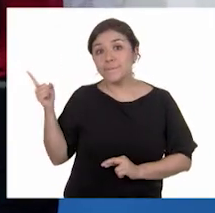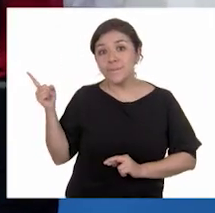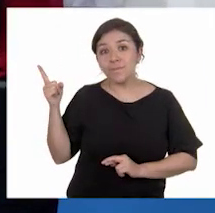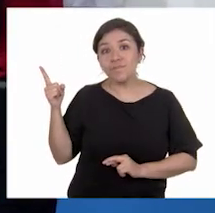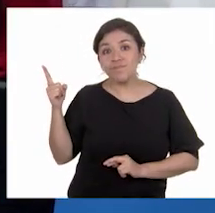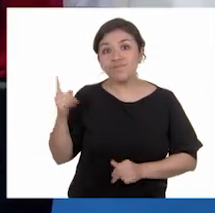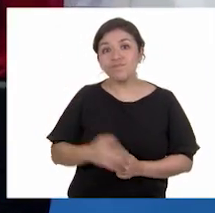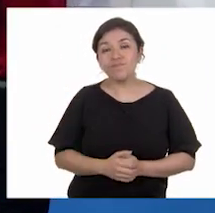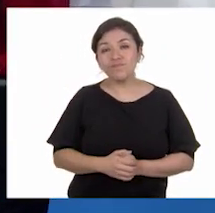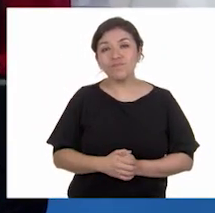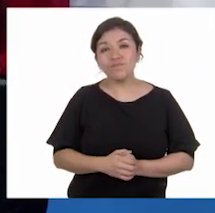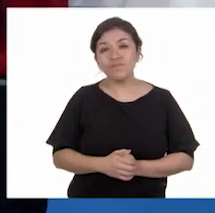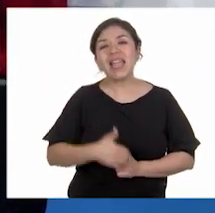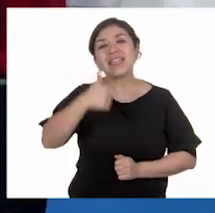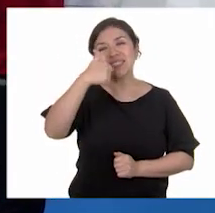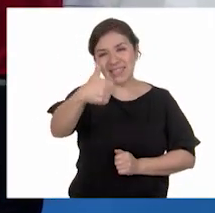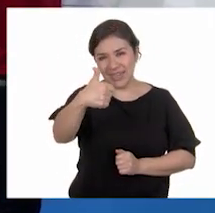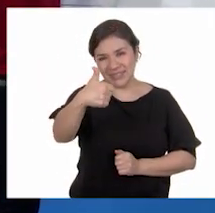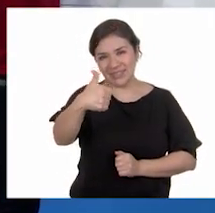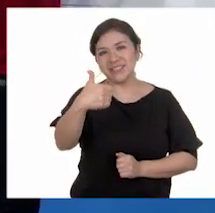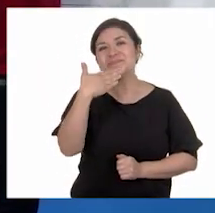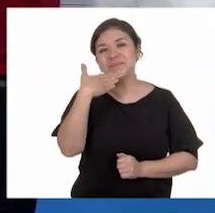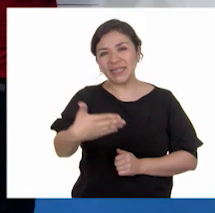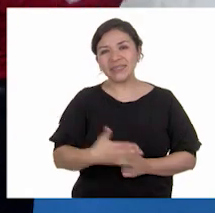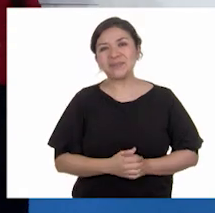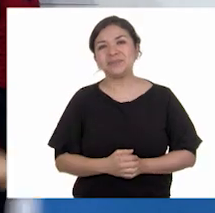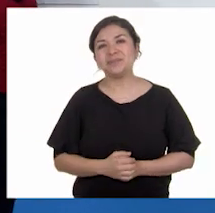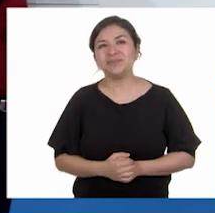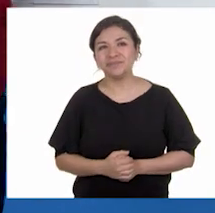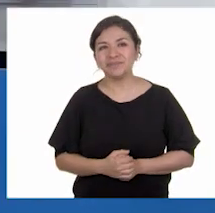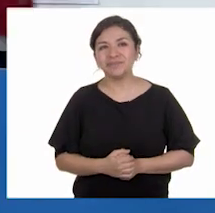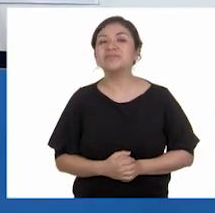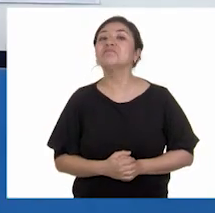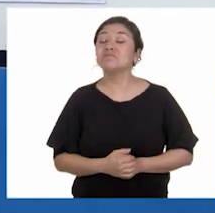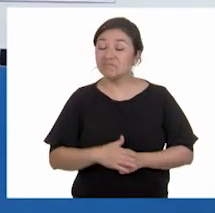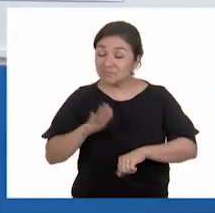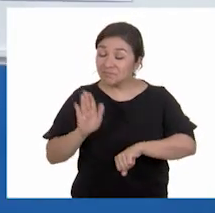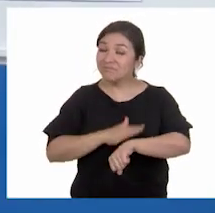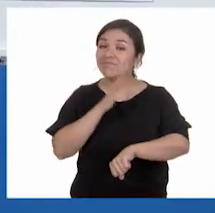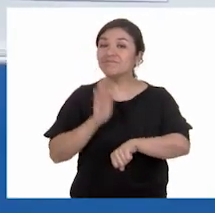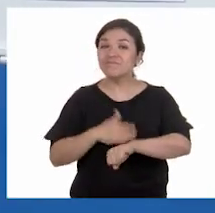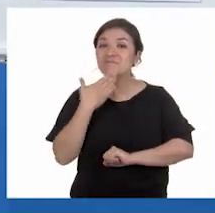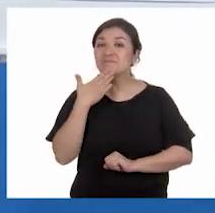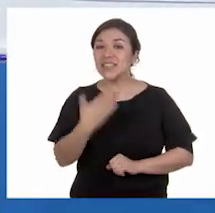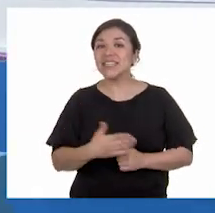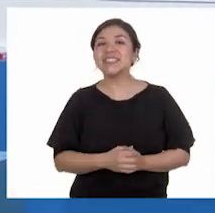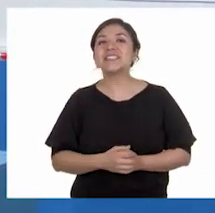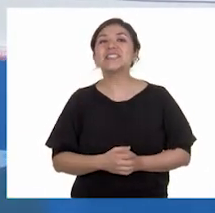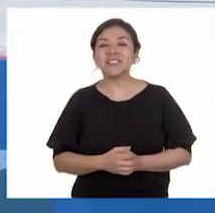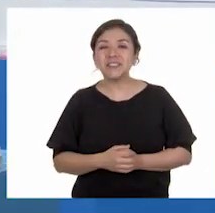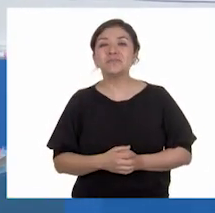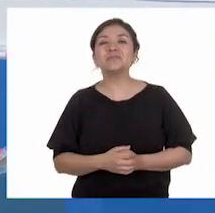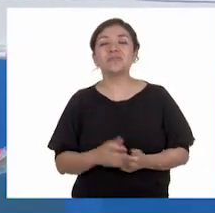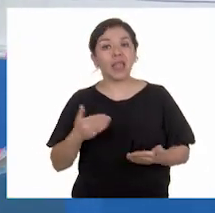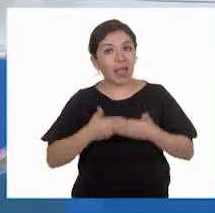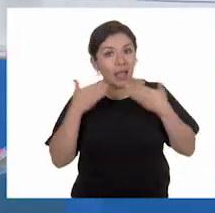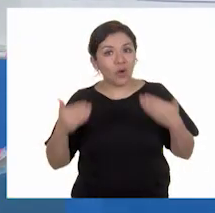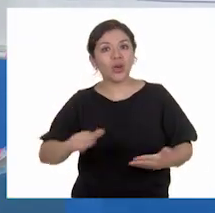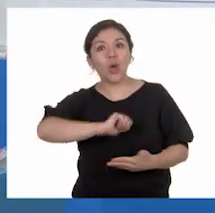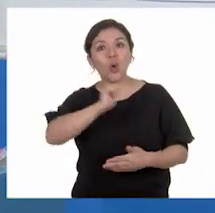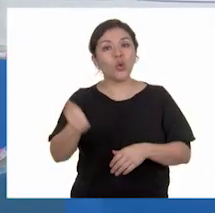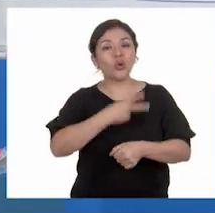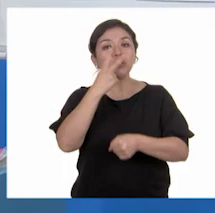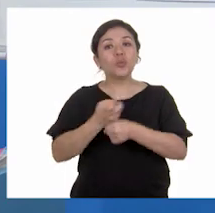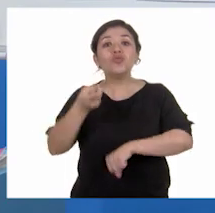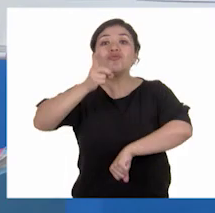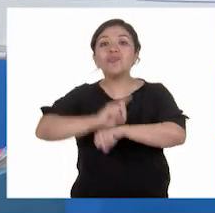sobrantes son 6. 6. Excelente, Larisa. Correcto. Ahora vamos con el